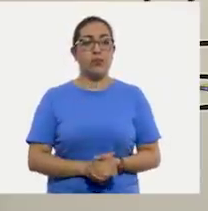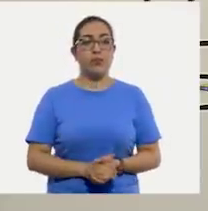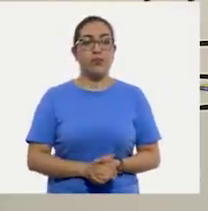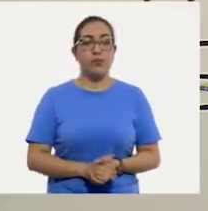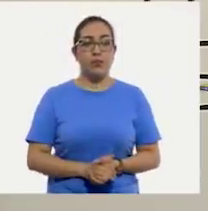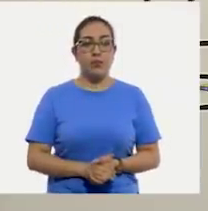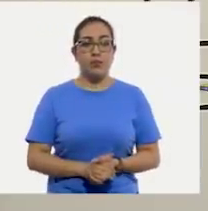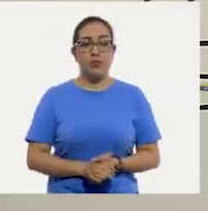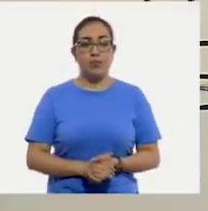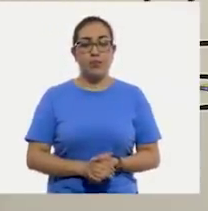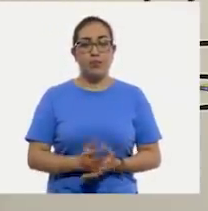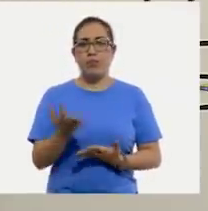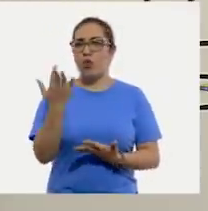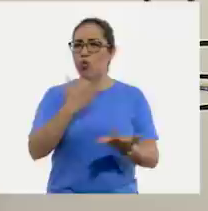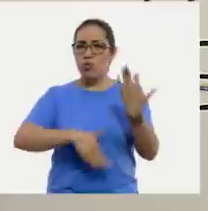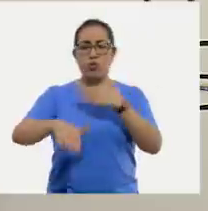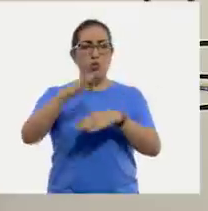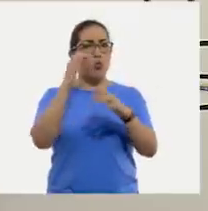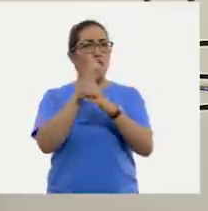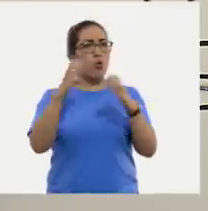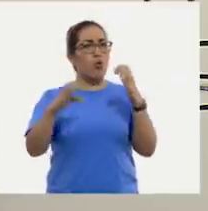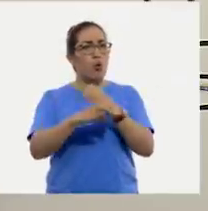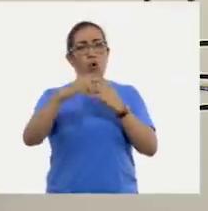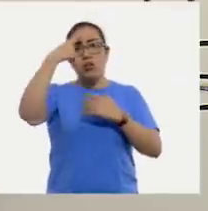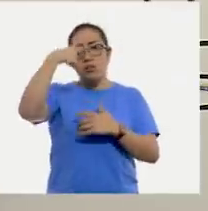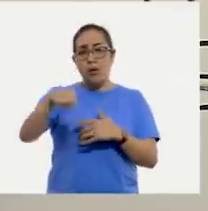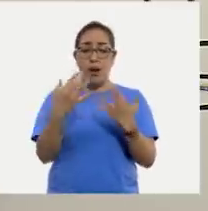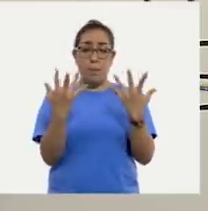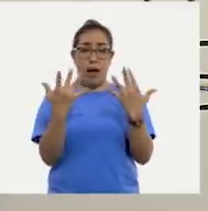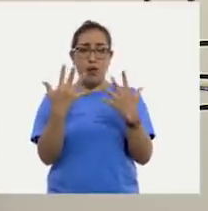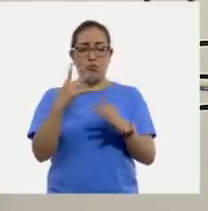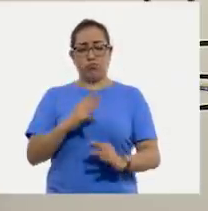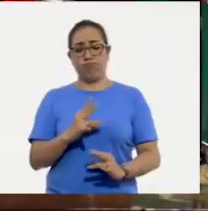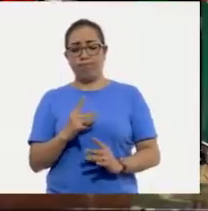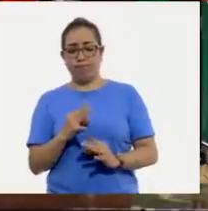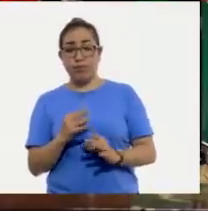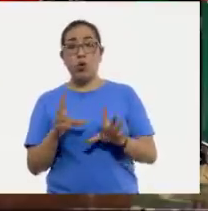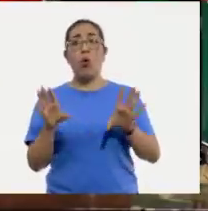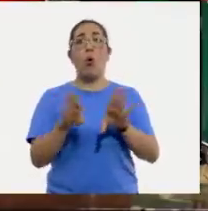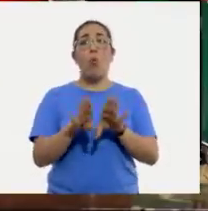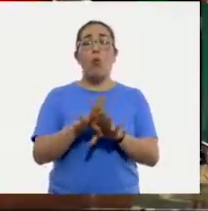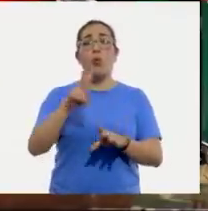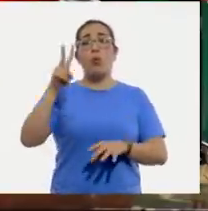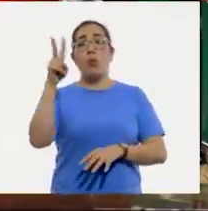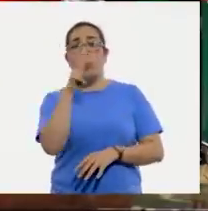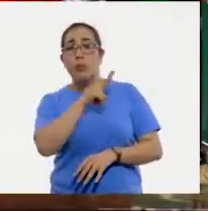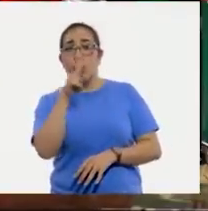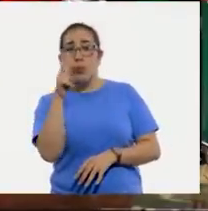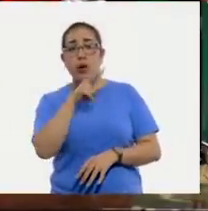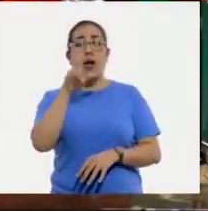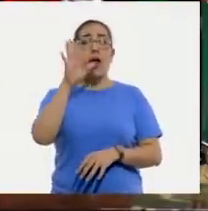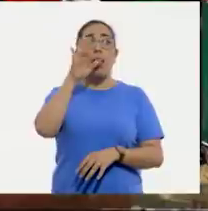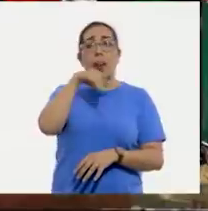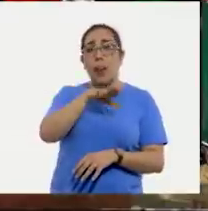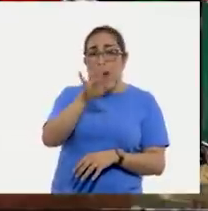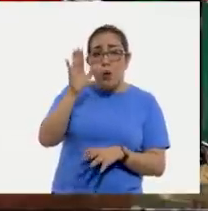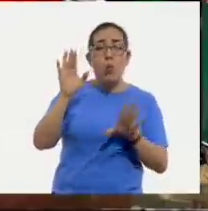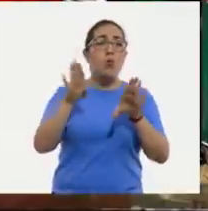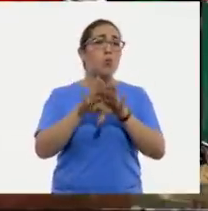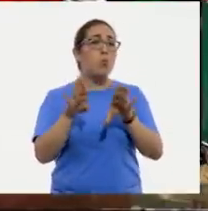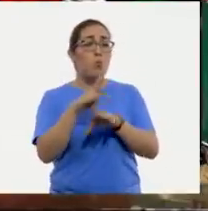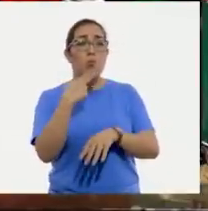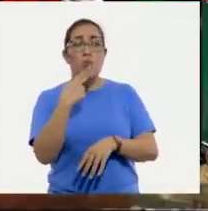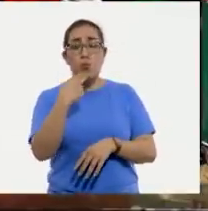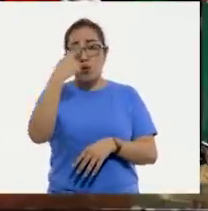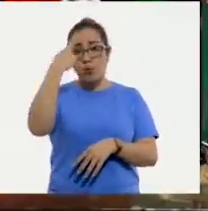implementos de saber cómo mover los dedos, saber cómo respirar, saber cómo usar la lengua para pronunciar los sonidos. En el